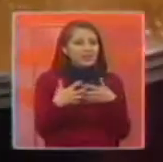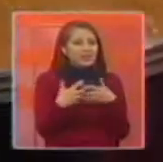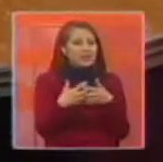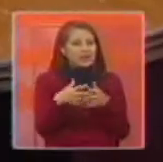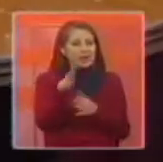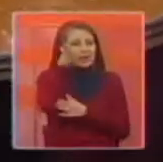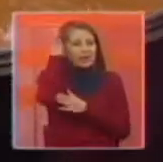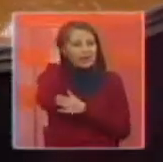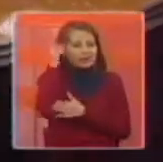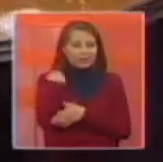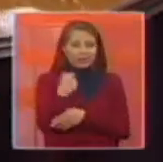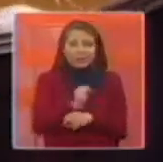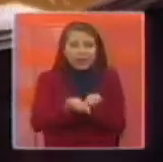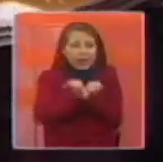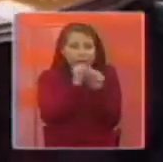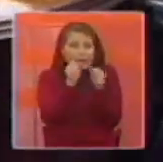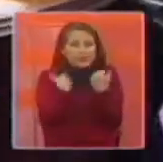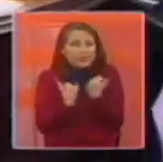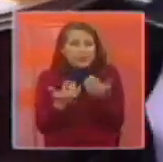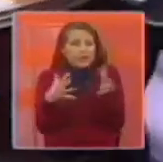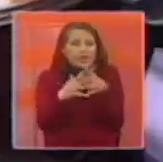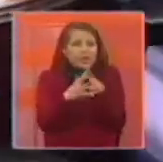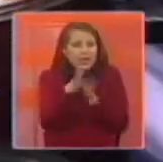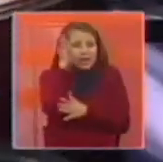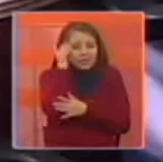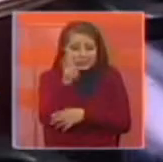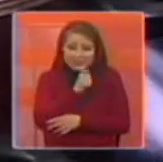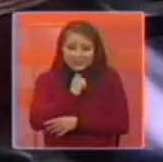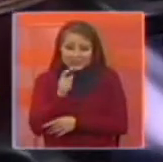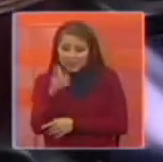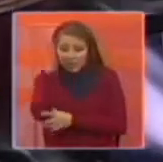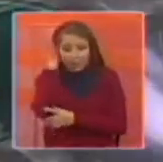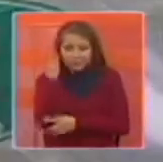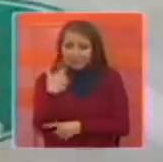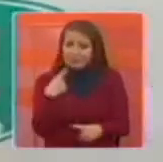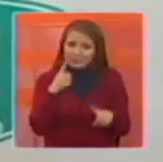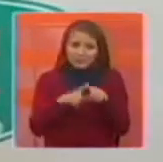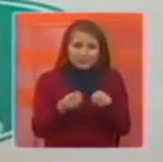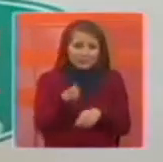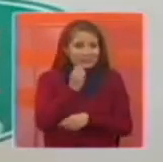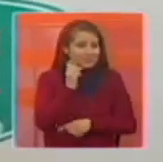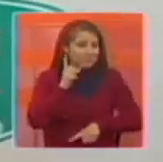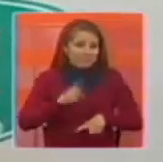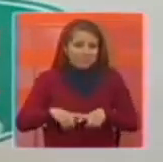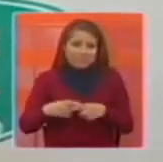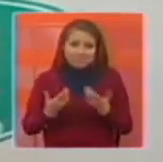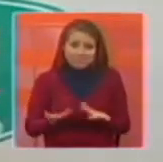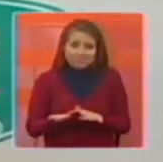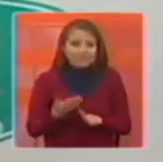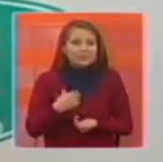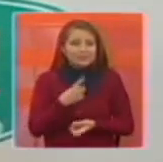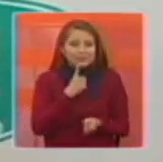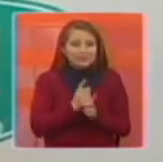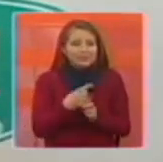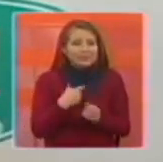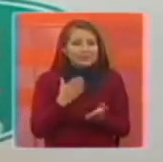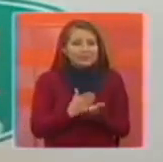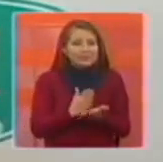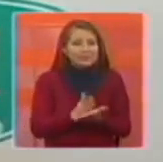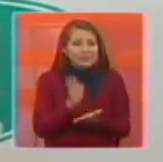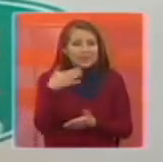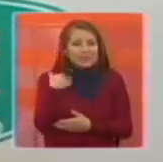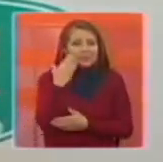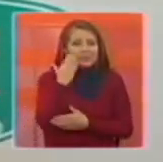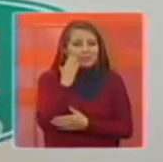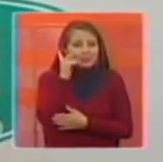levantarme día tempranito y traer el arroz amarillo, porque sin arroz amarillo el seco no se come. Y lo hice, sí, por mi mami que está en